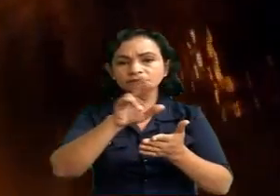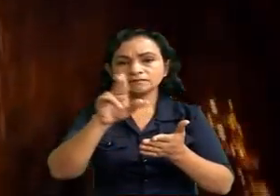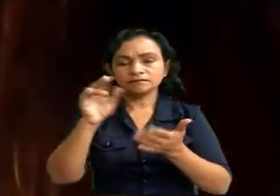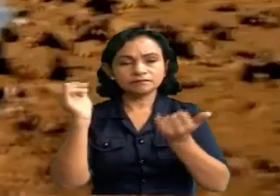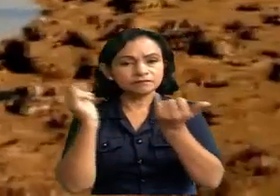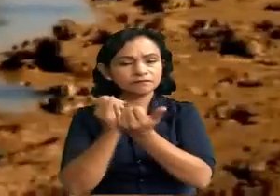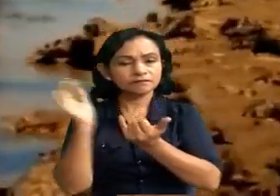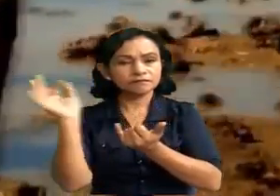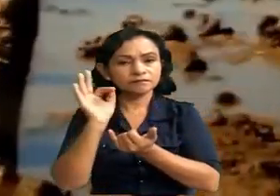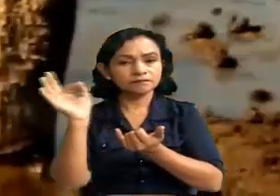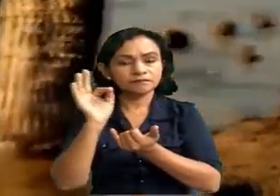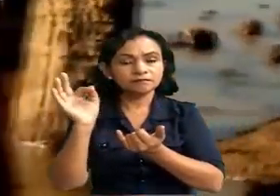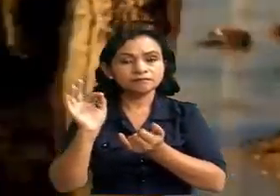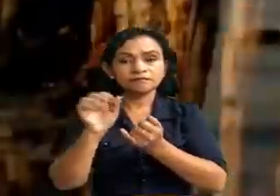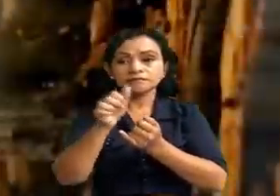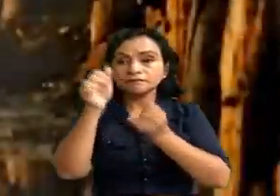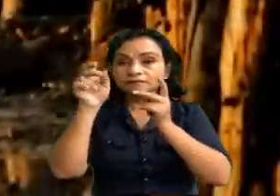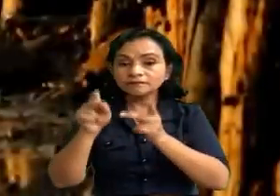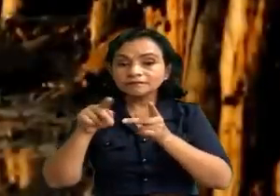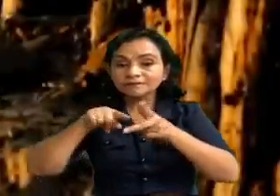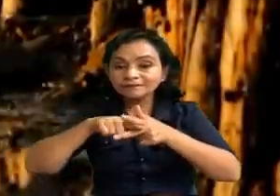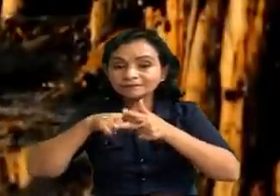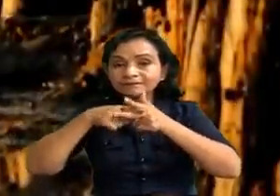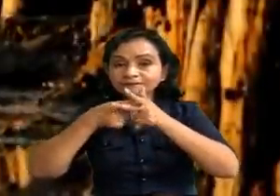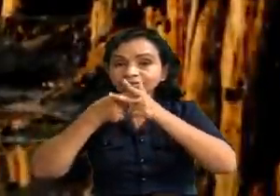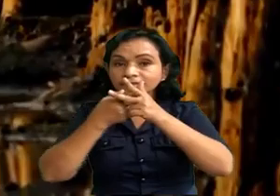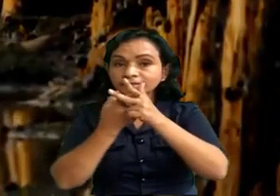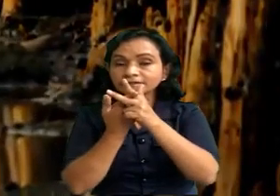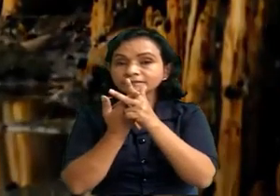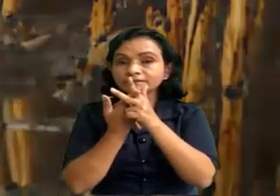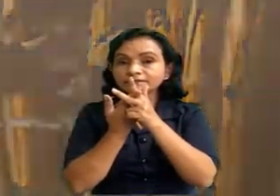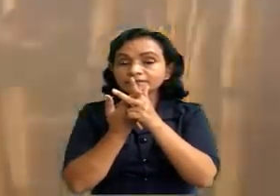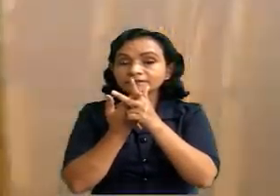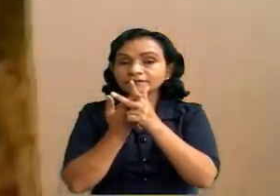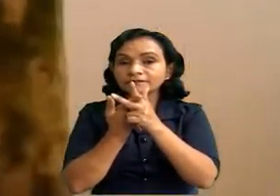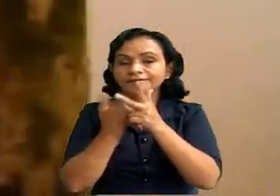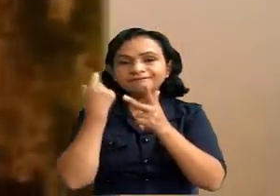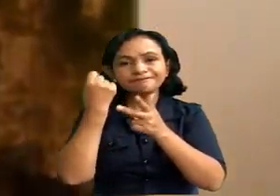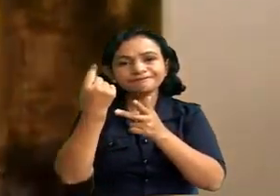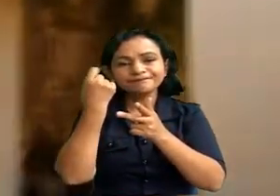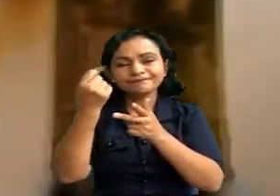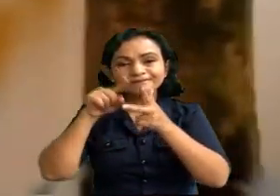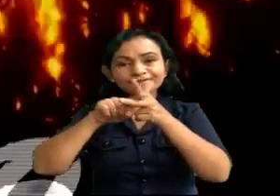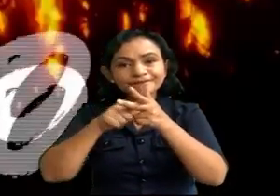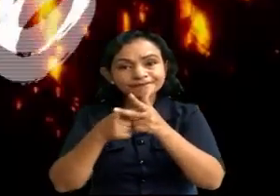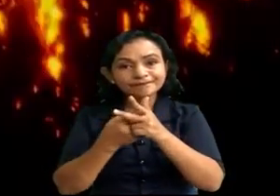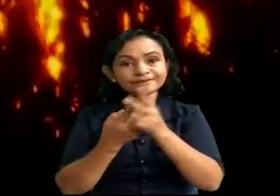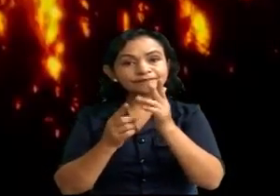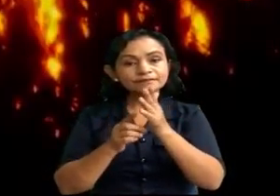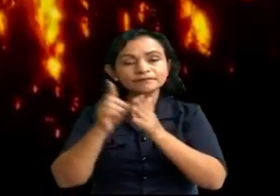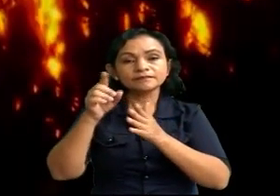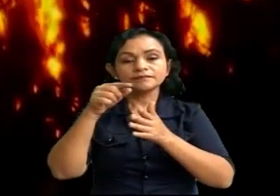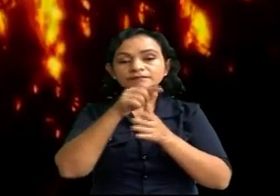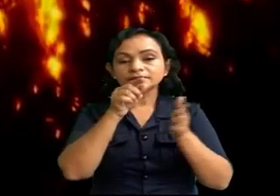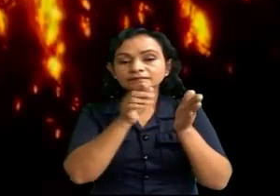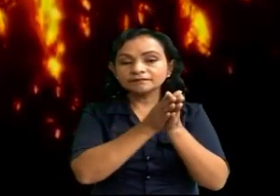tiempo, hay algo que está naciendo, pero tampoco termina de nacer en ese